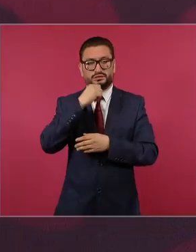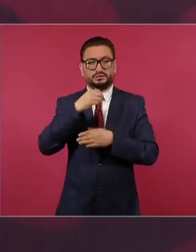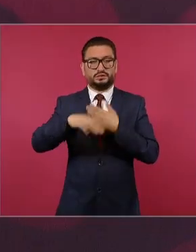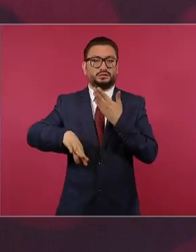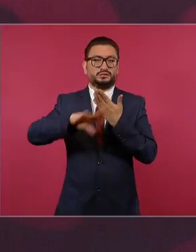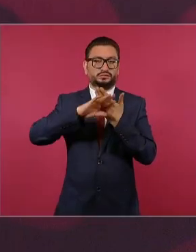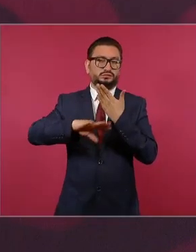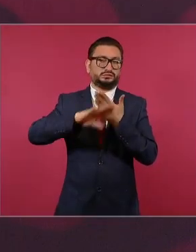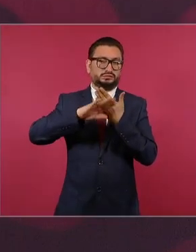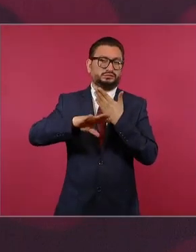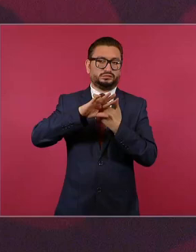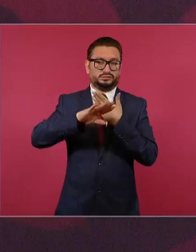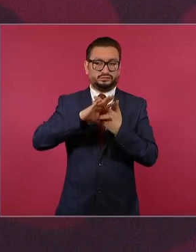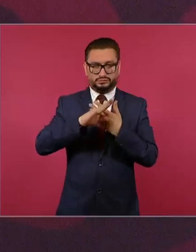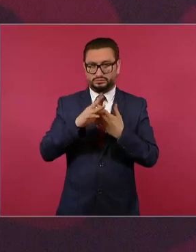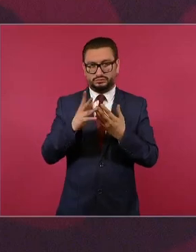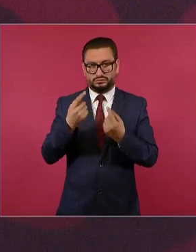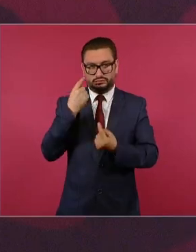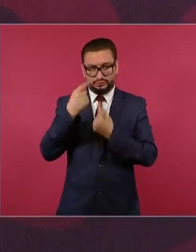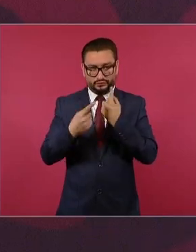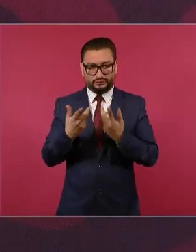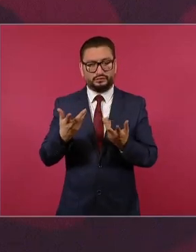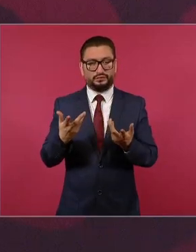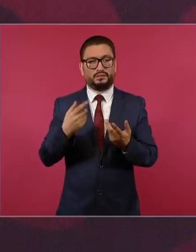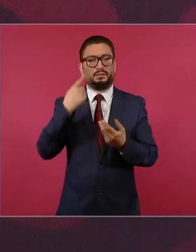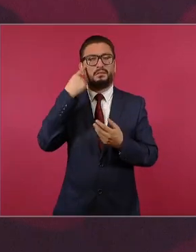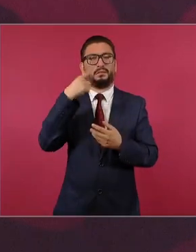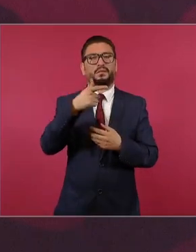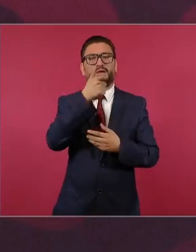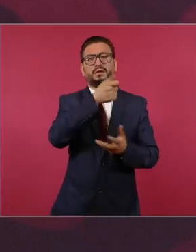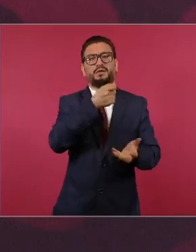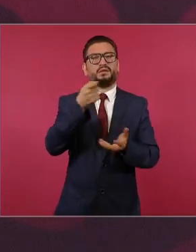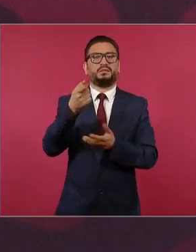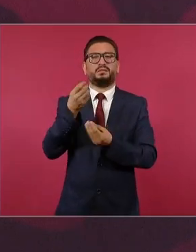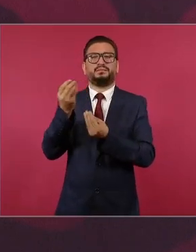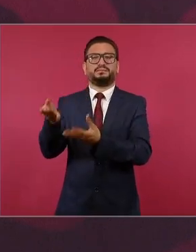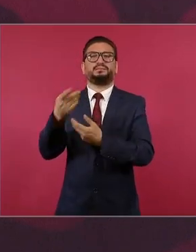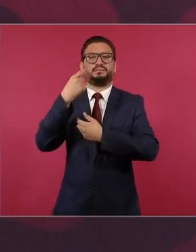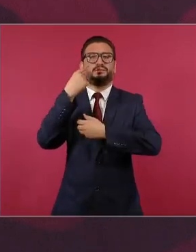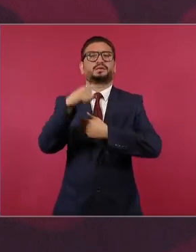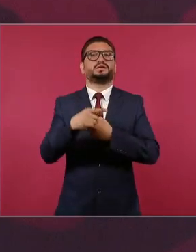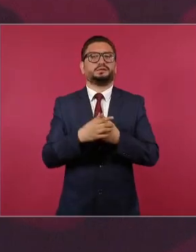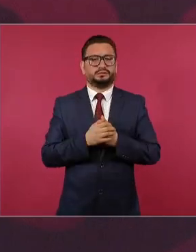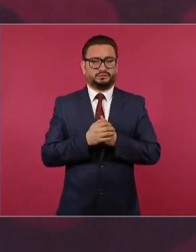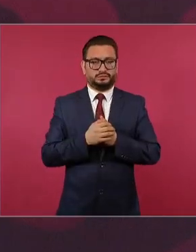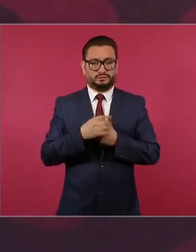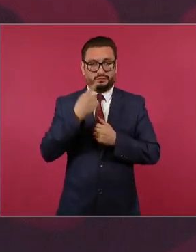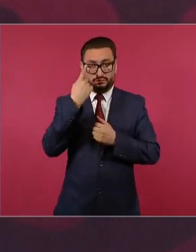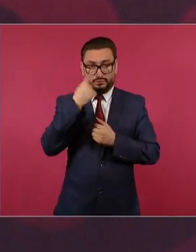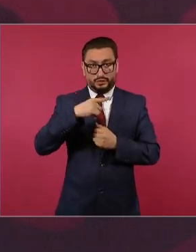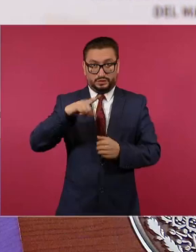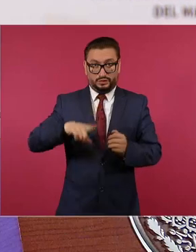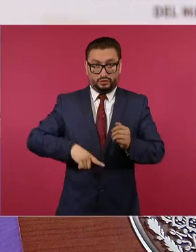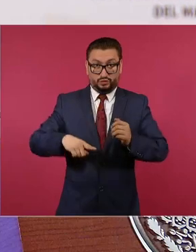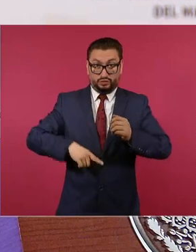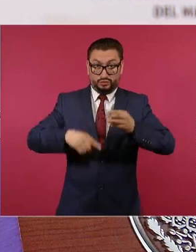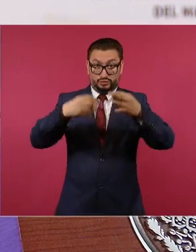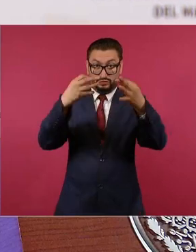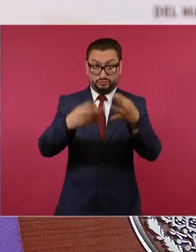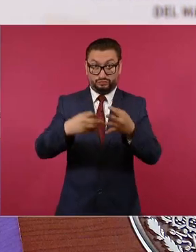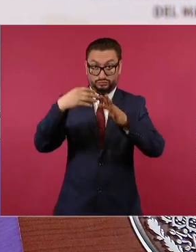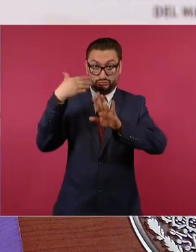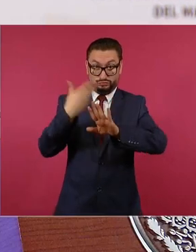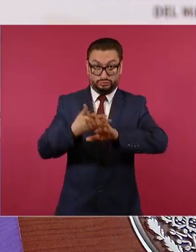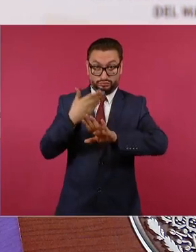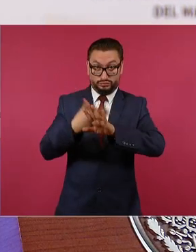atacarnos. O sea, ¿para qué le dan dinero? ¿Para atacar a un gobierno legal,